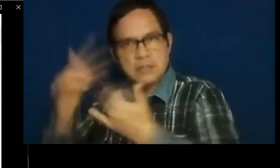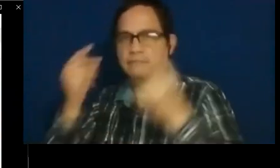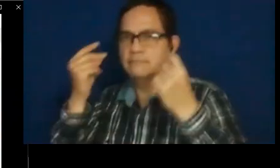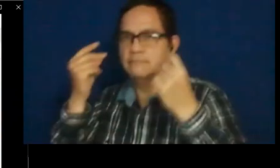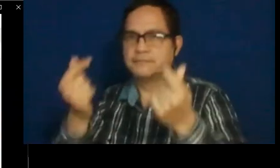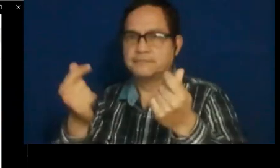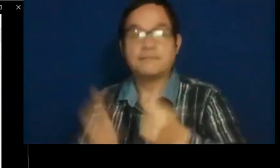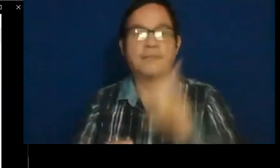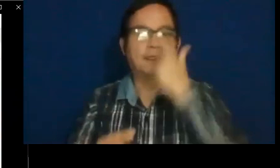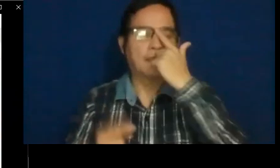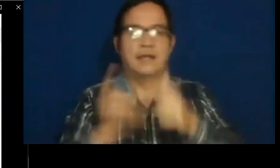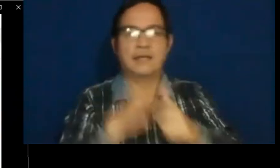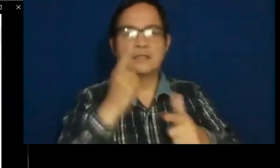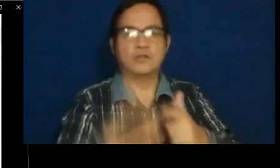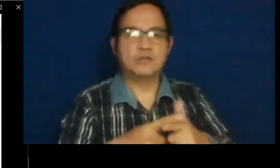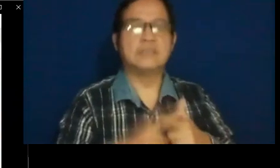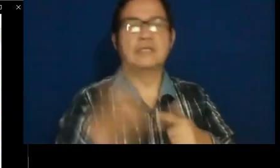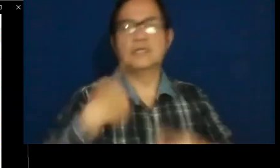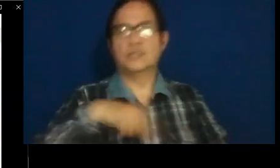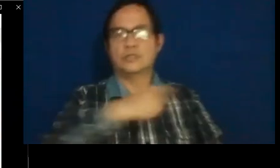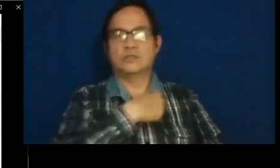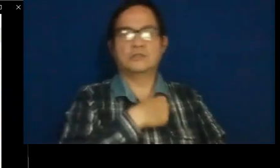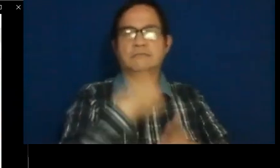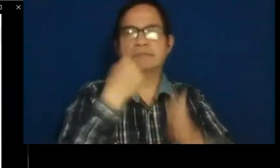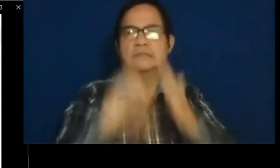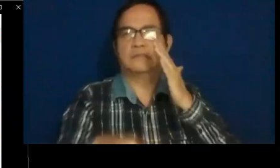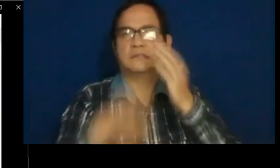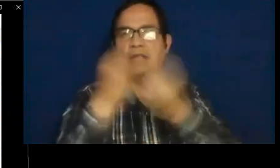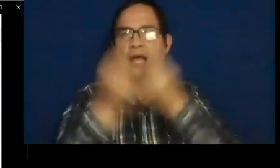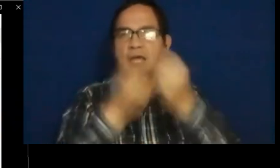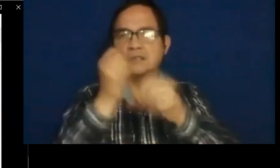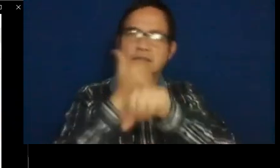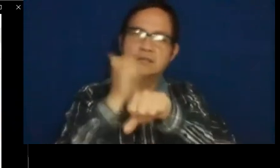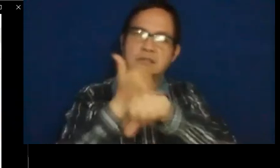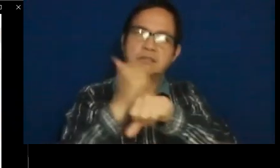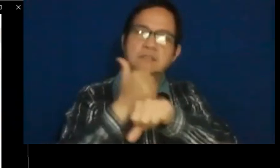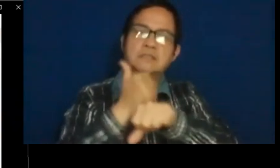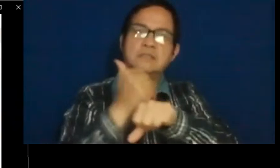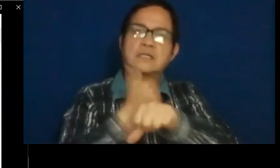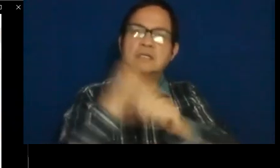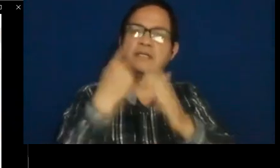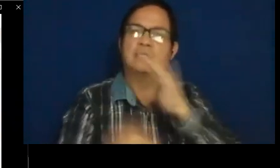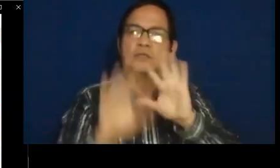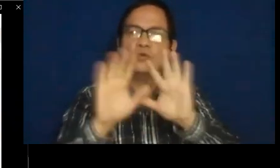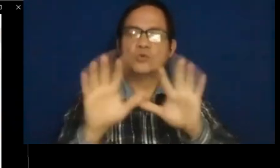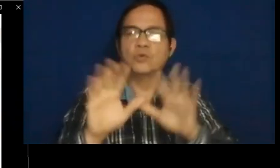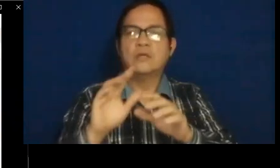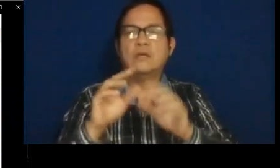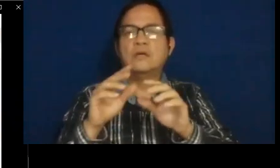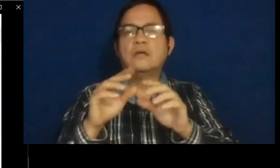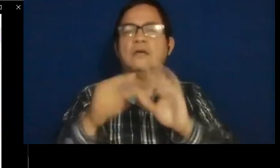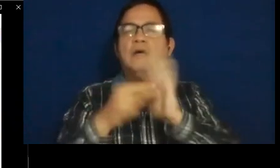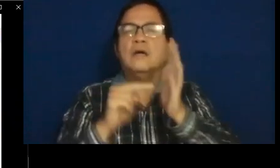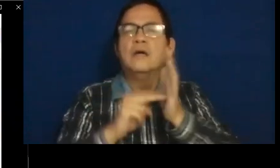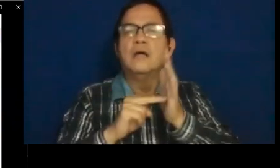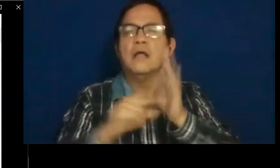rápido. Entonces, nosotros básicamente lo que vamos a trabajar es una definición de las